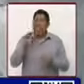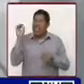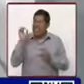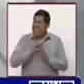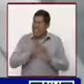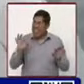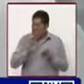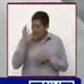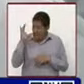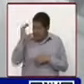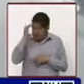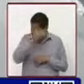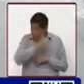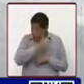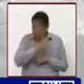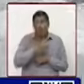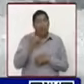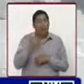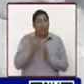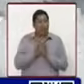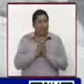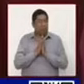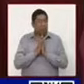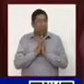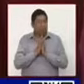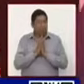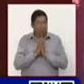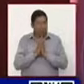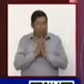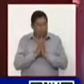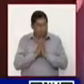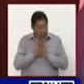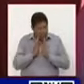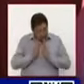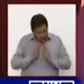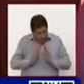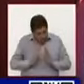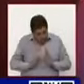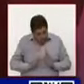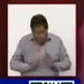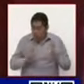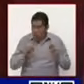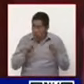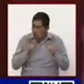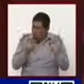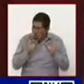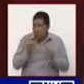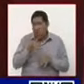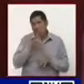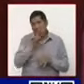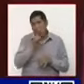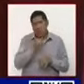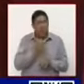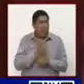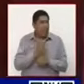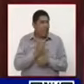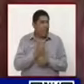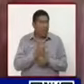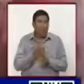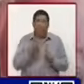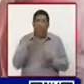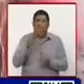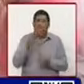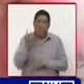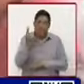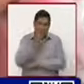borracho, era como un estado de sitio. Wow. Ya no se tomaba ni un vaso de cerveza desde el